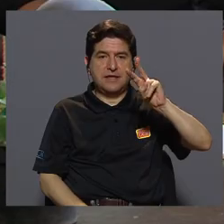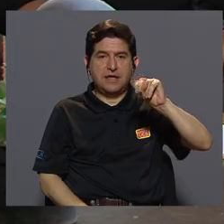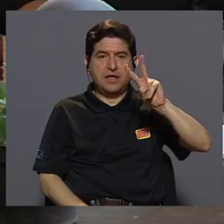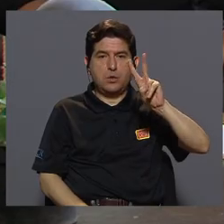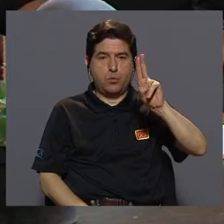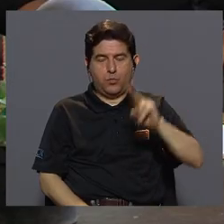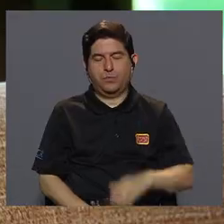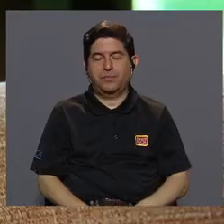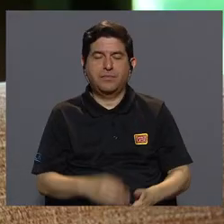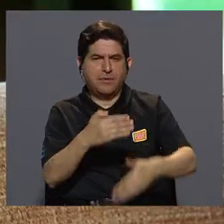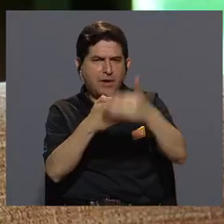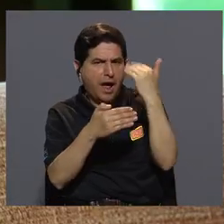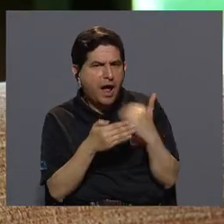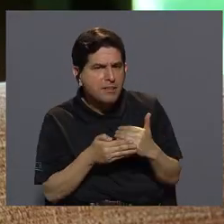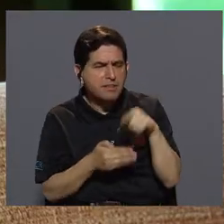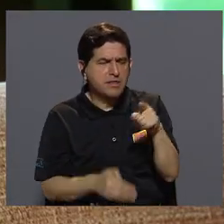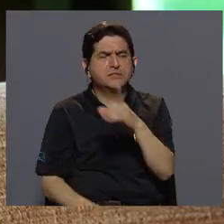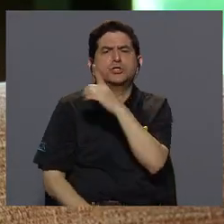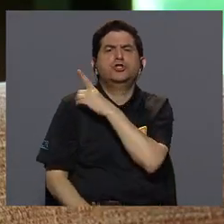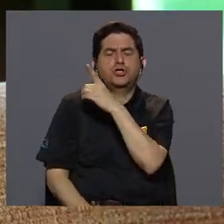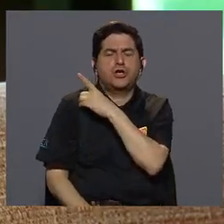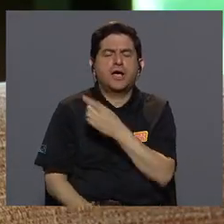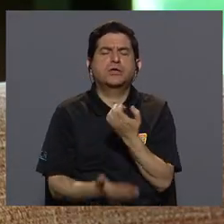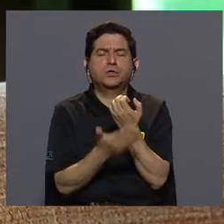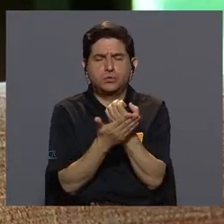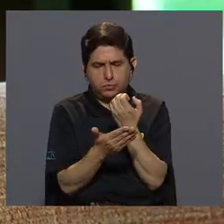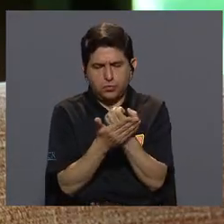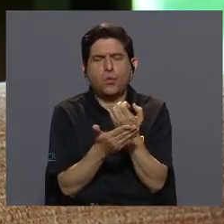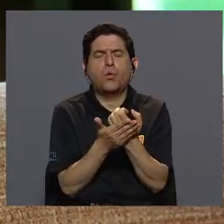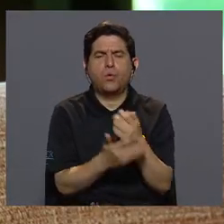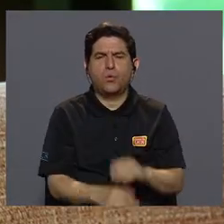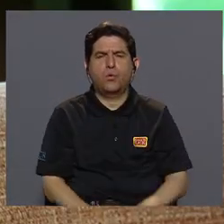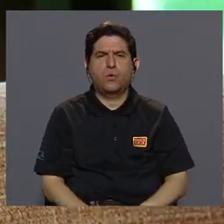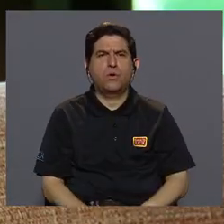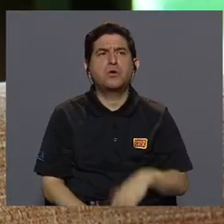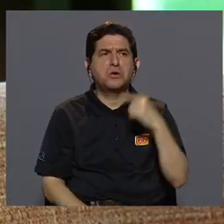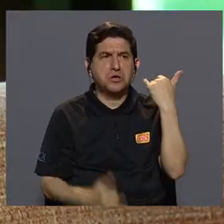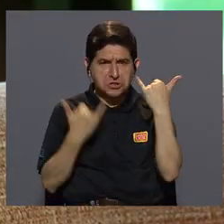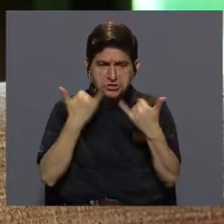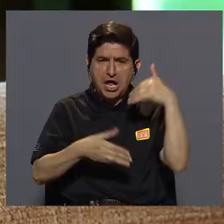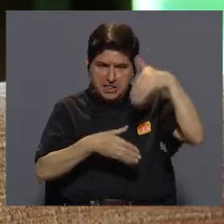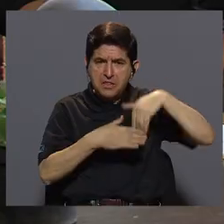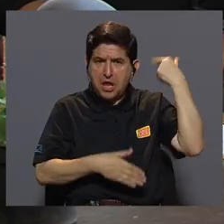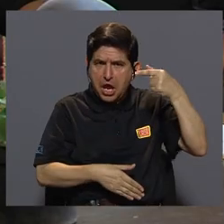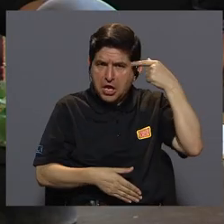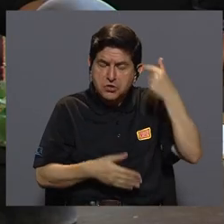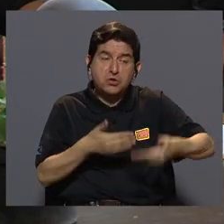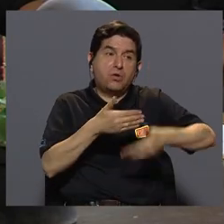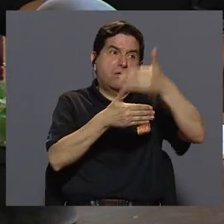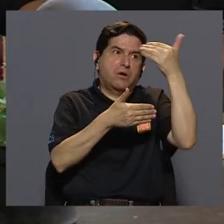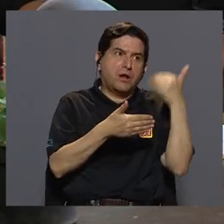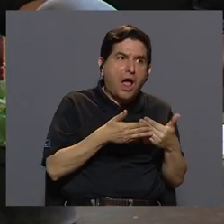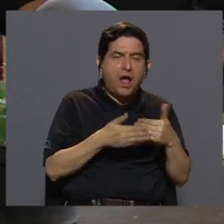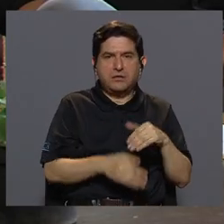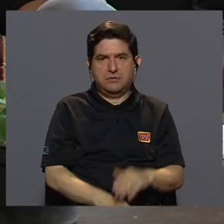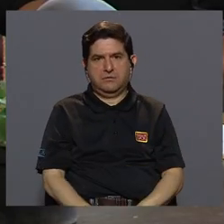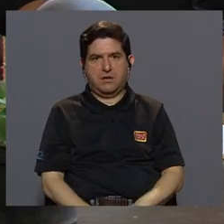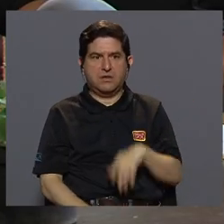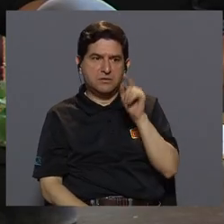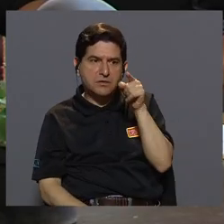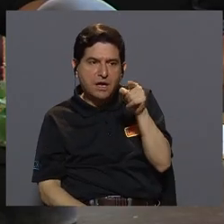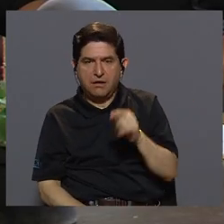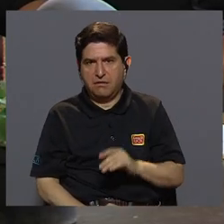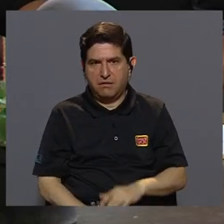primero, antes de eso, fue director de economía ya en el gobierno, uh-huh. Y antes de eso había